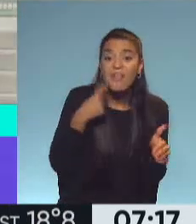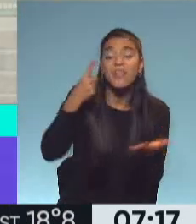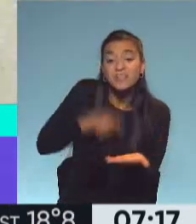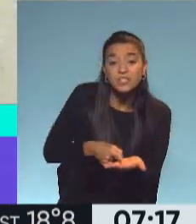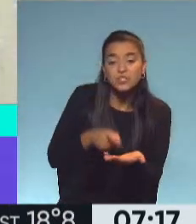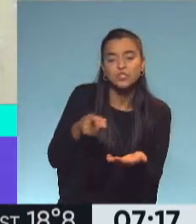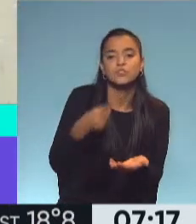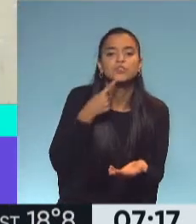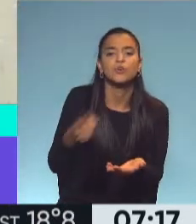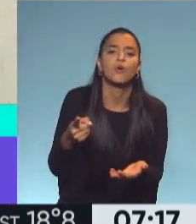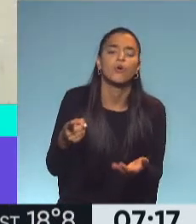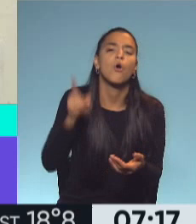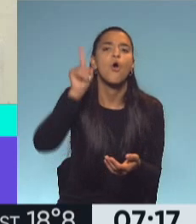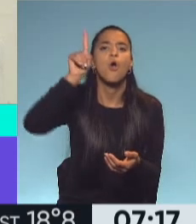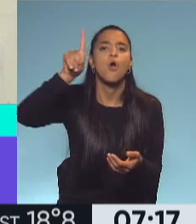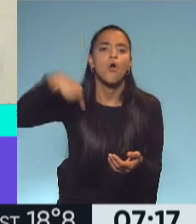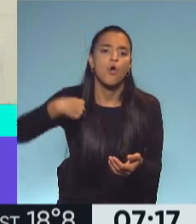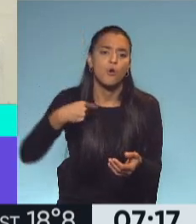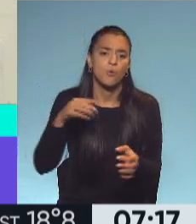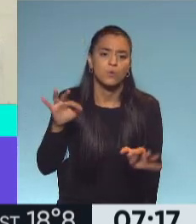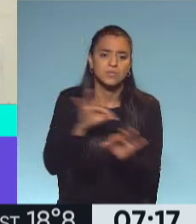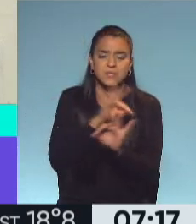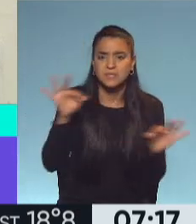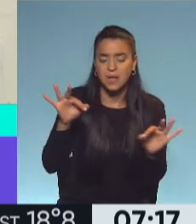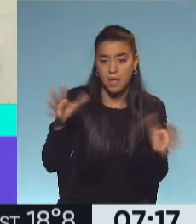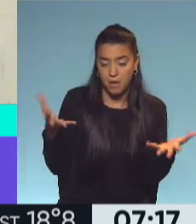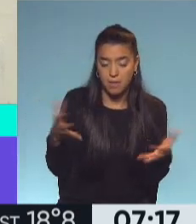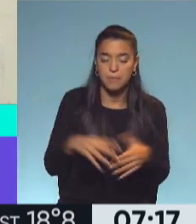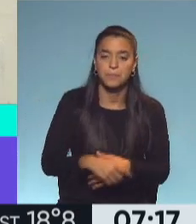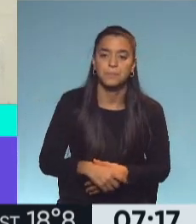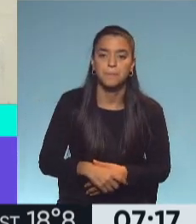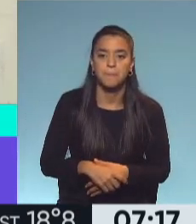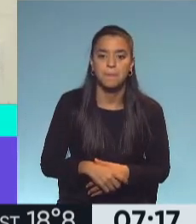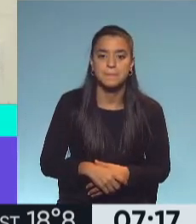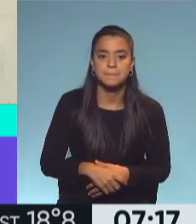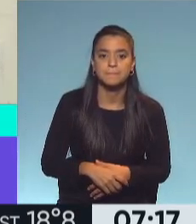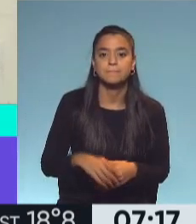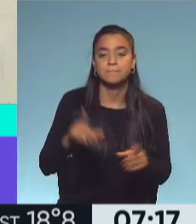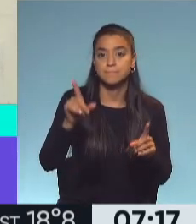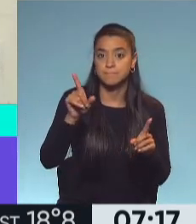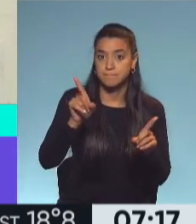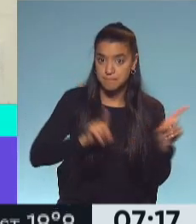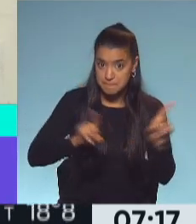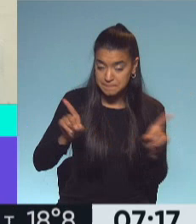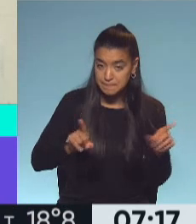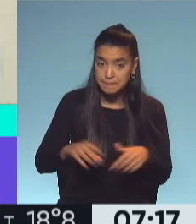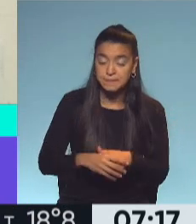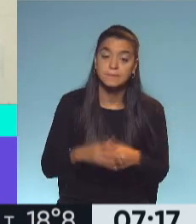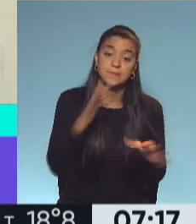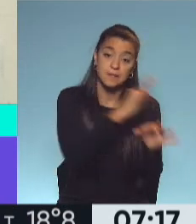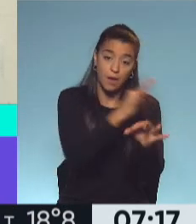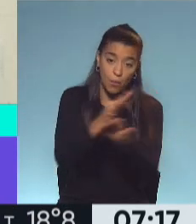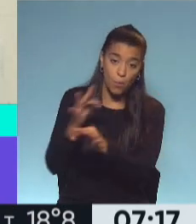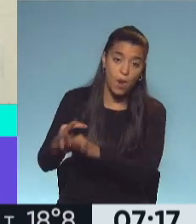toma sin consecuencias para ninguno de los sectores afectados. Entonces, hay algunas escuelas,